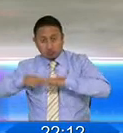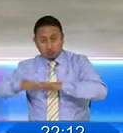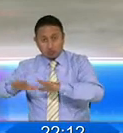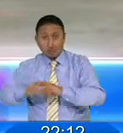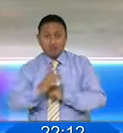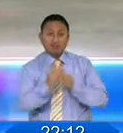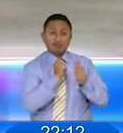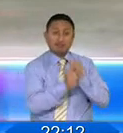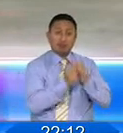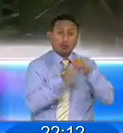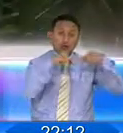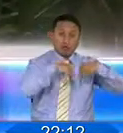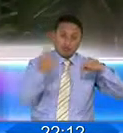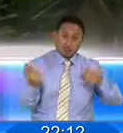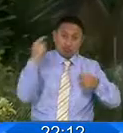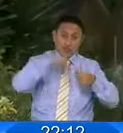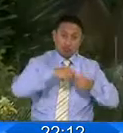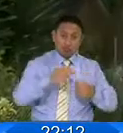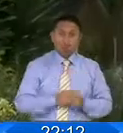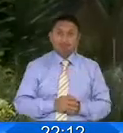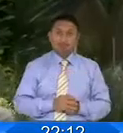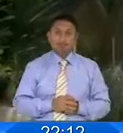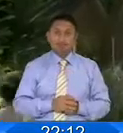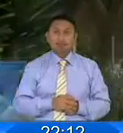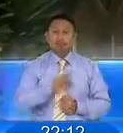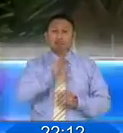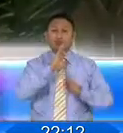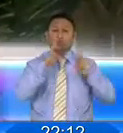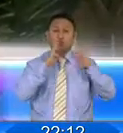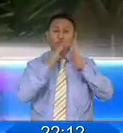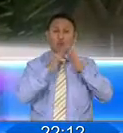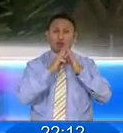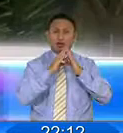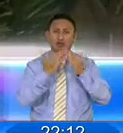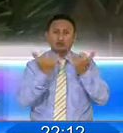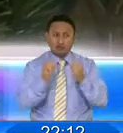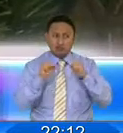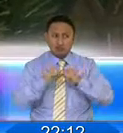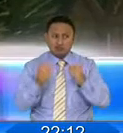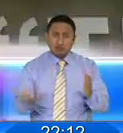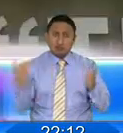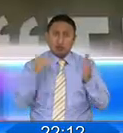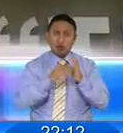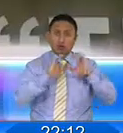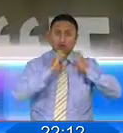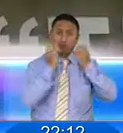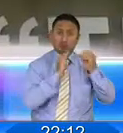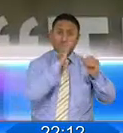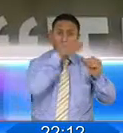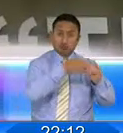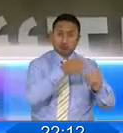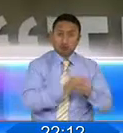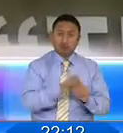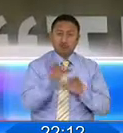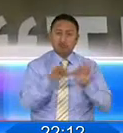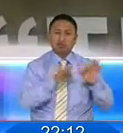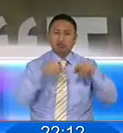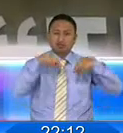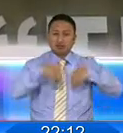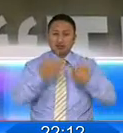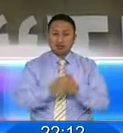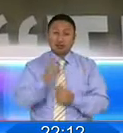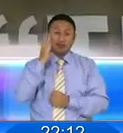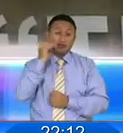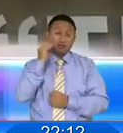deportes retorne en la unidad educativa tumbaco dicen estar ansiosos por el regreso a las clases presenciales explican que la experiencia que les